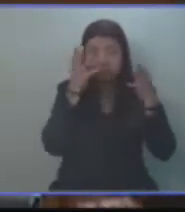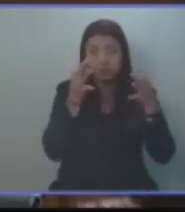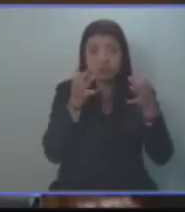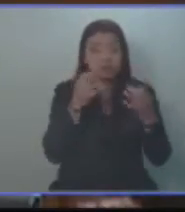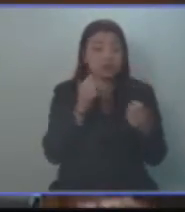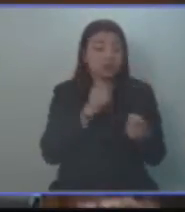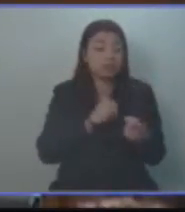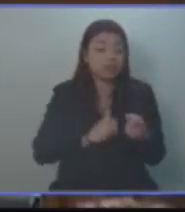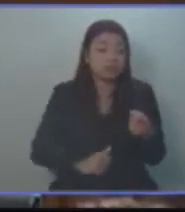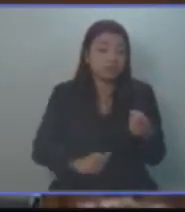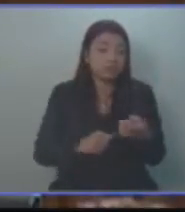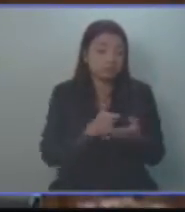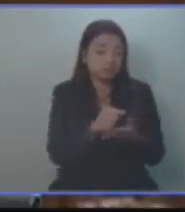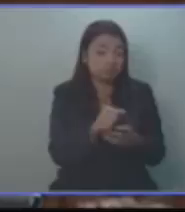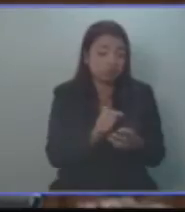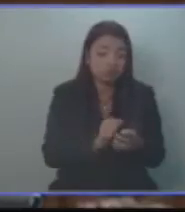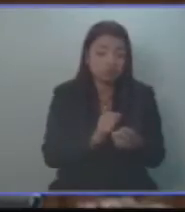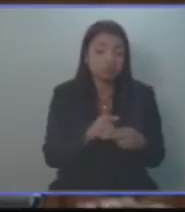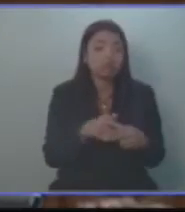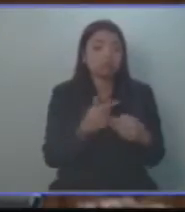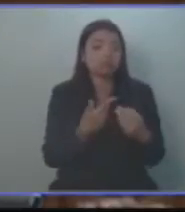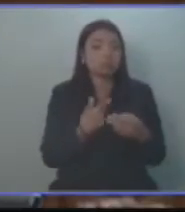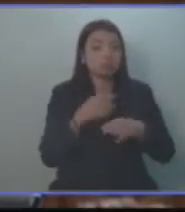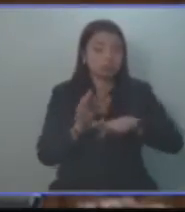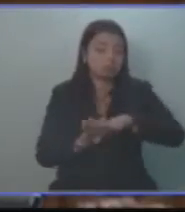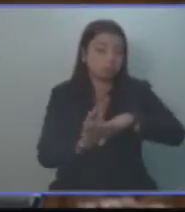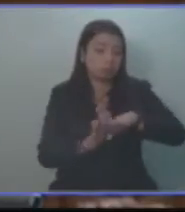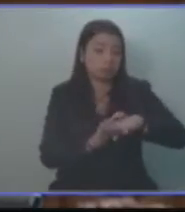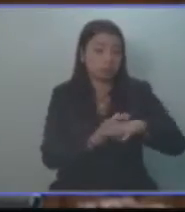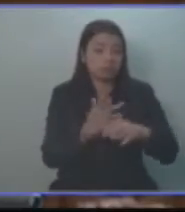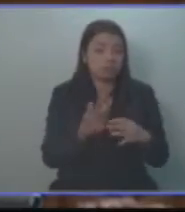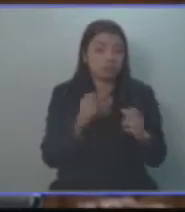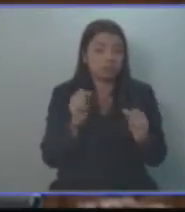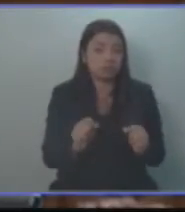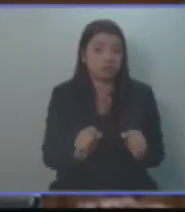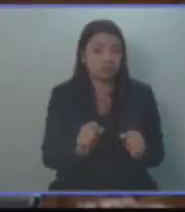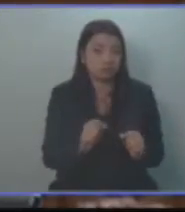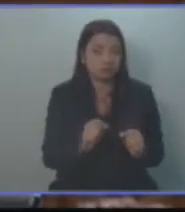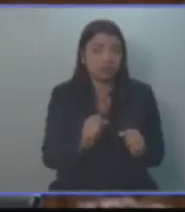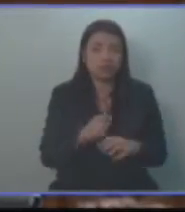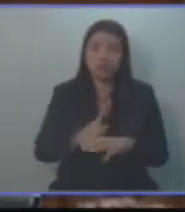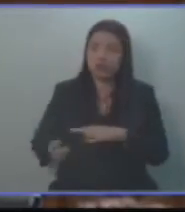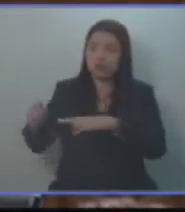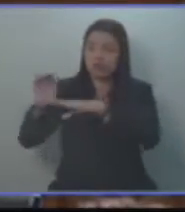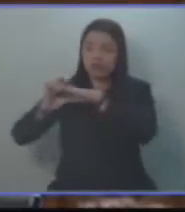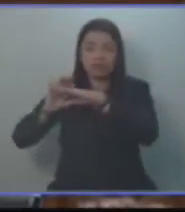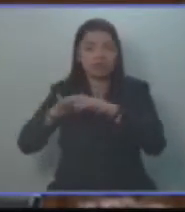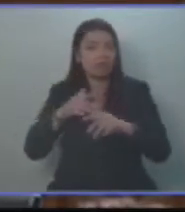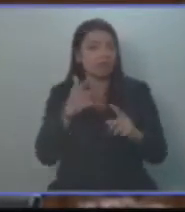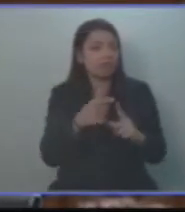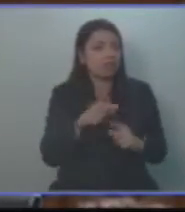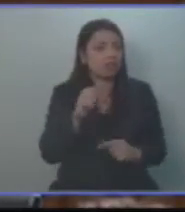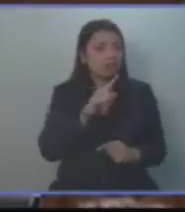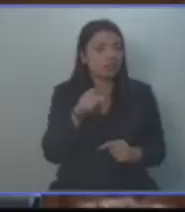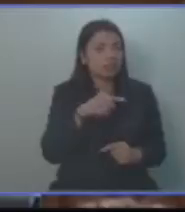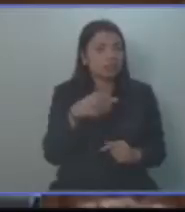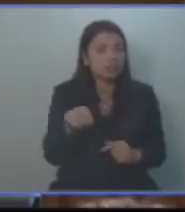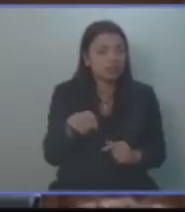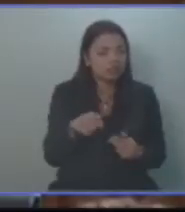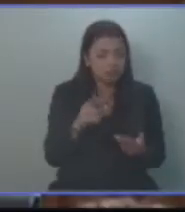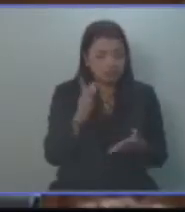quirúrgicas correspondientes, las cuales serán notificadas a su inmediato superior. Z,